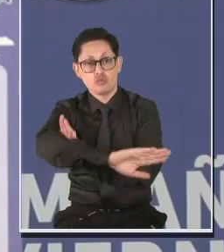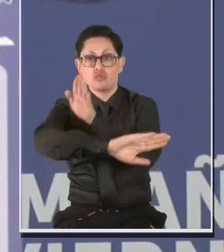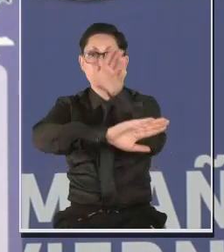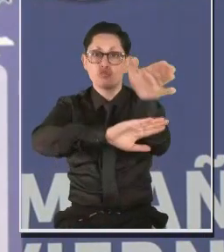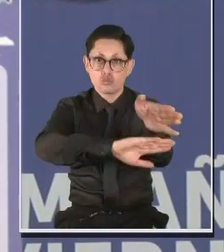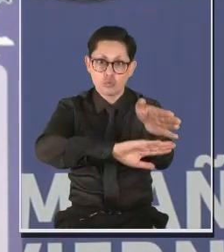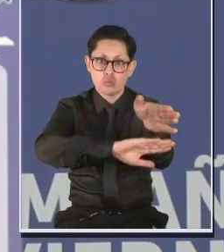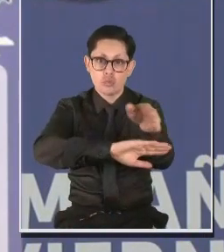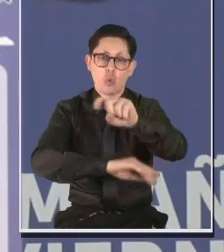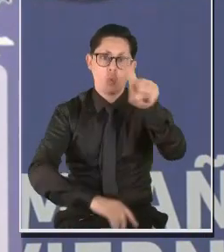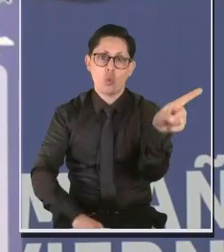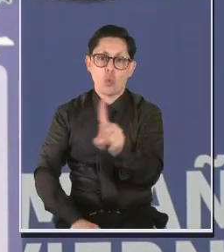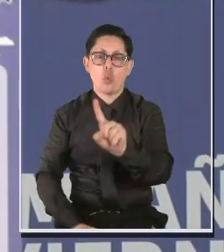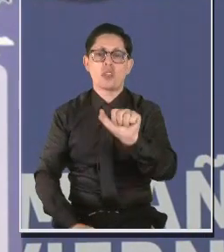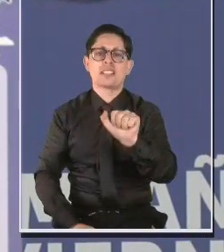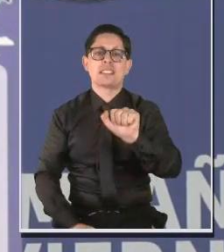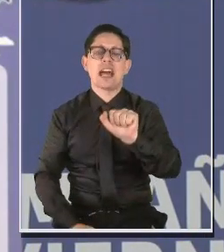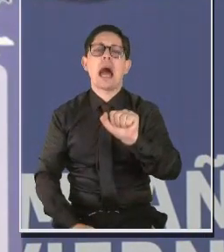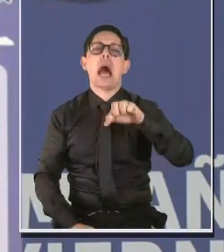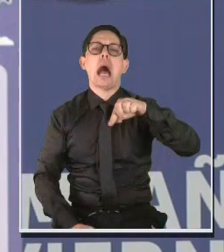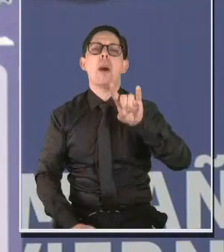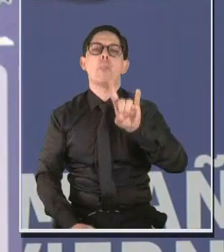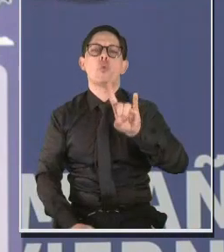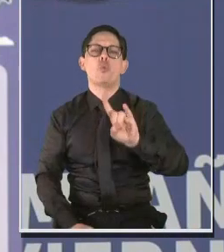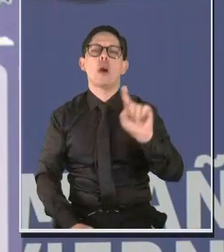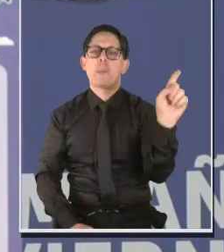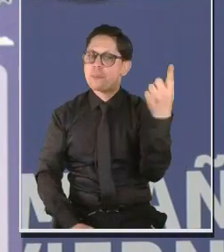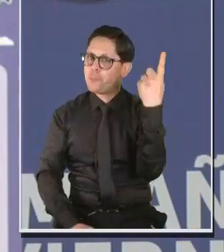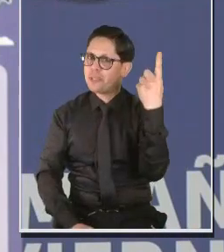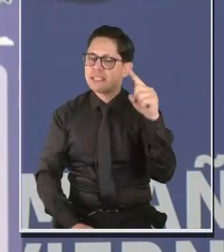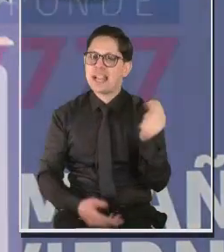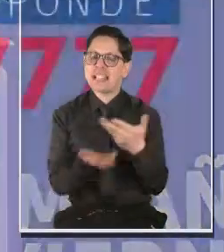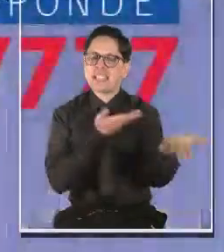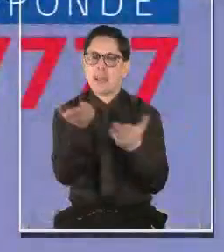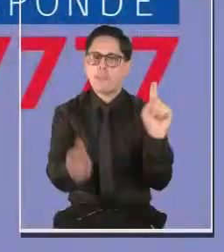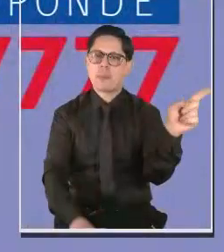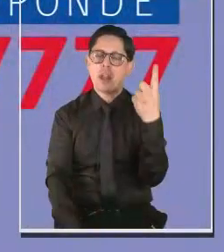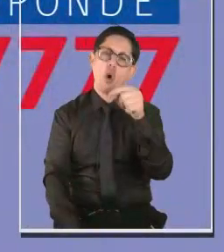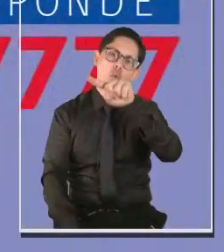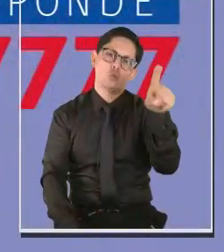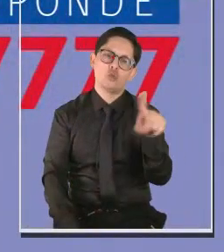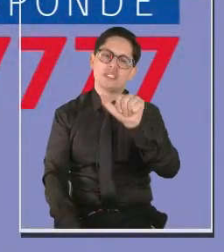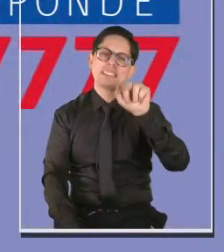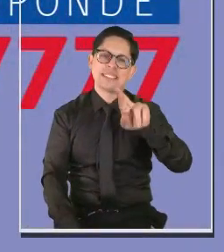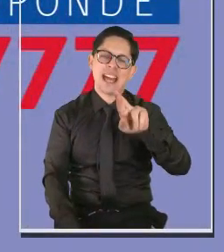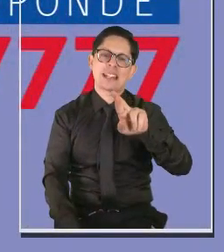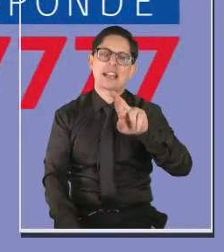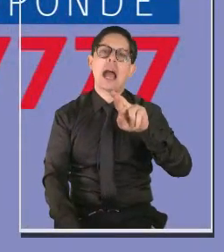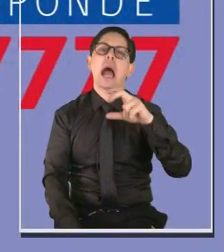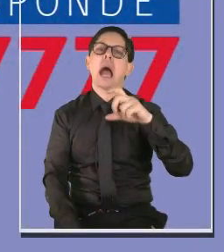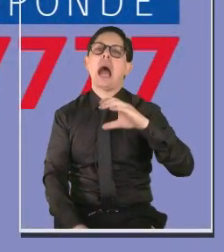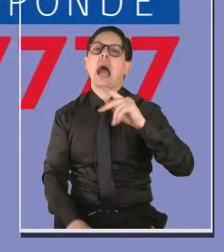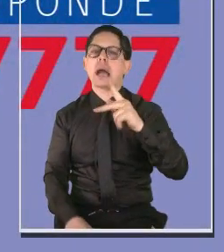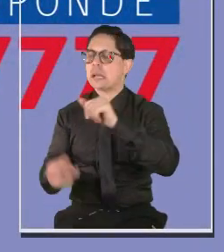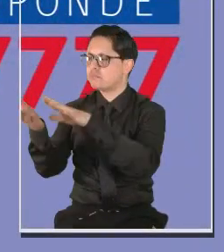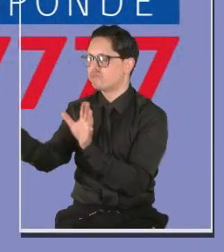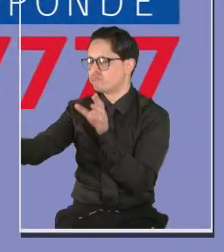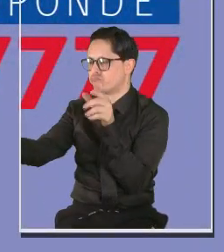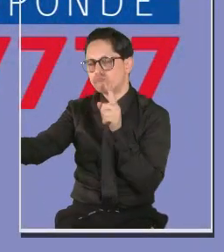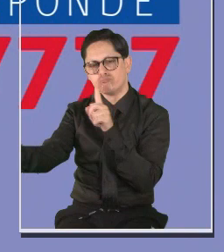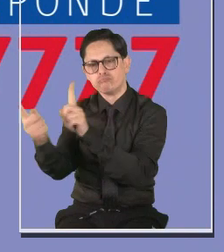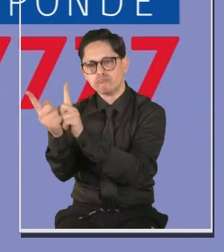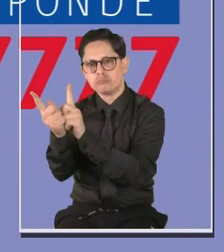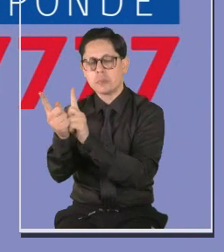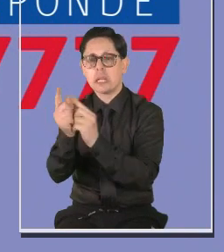un servicio a un sapo que son los servicios de atención primaria de urgencia o a un zar que es un servicio de atención de alta resolutividad